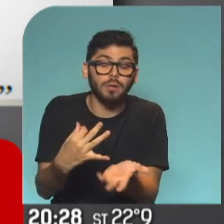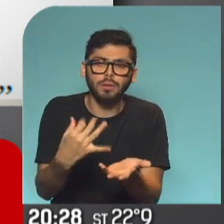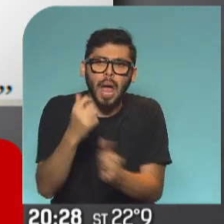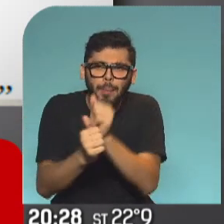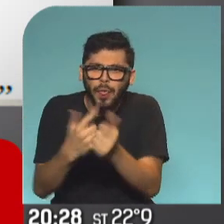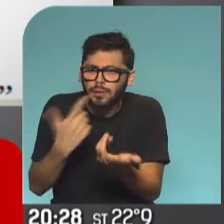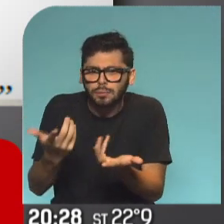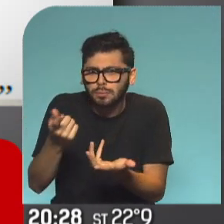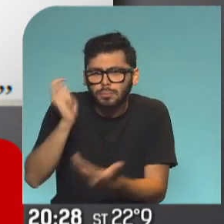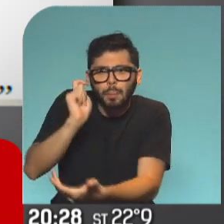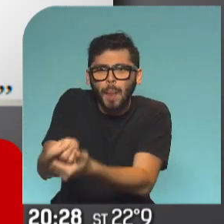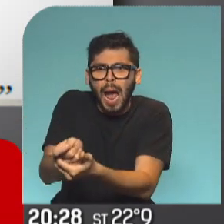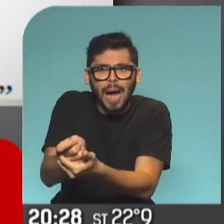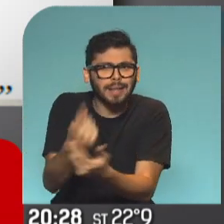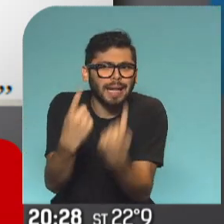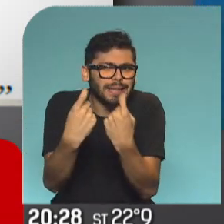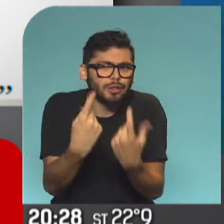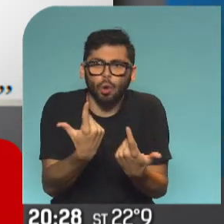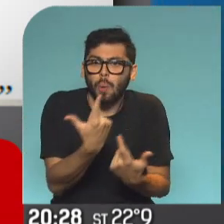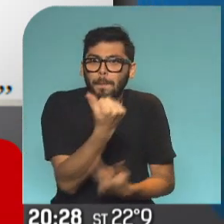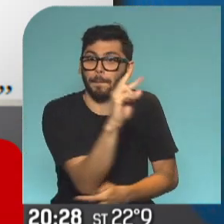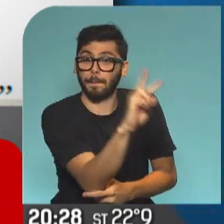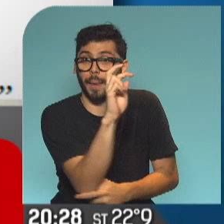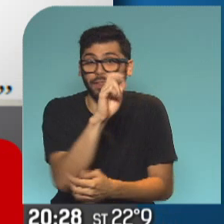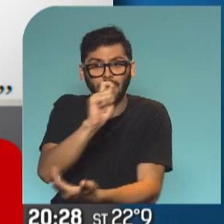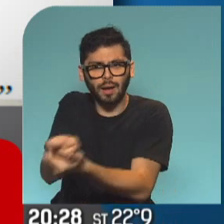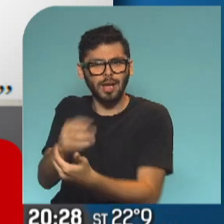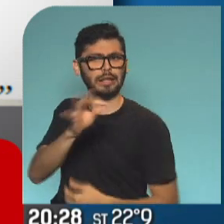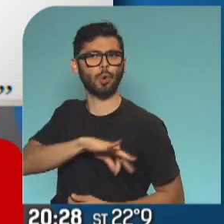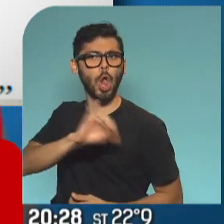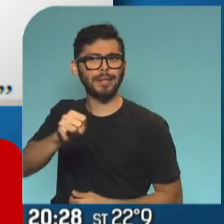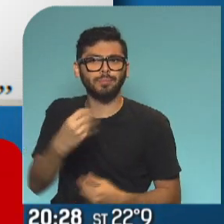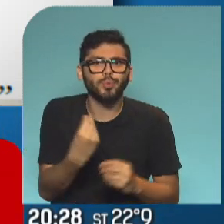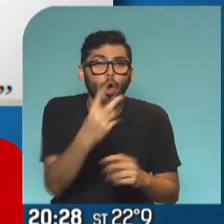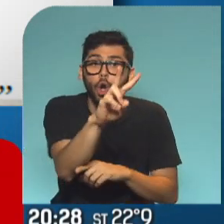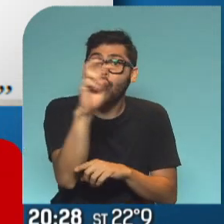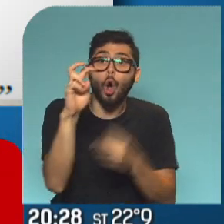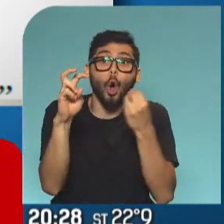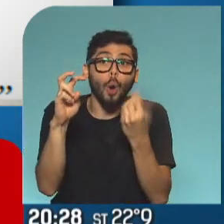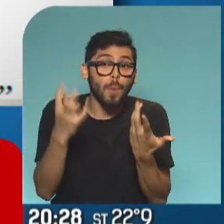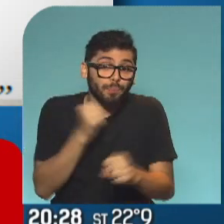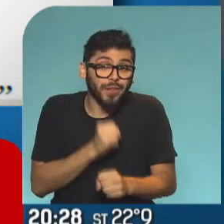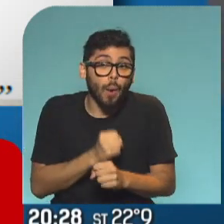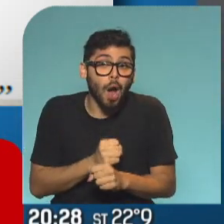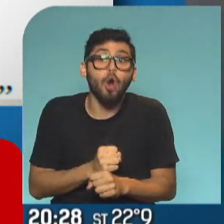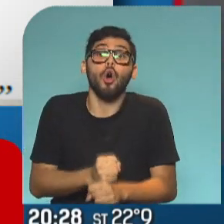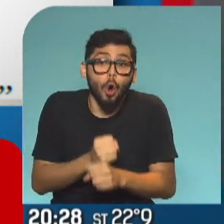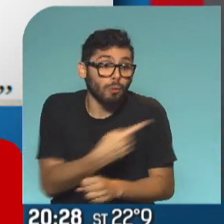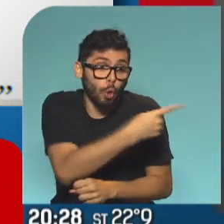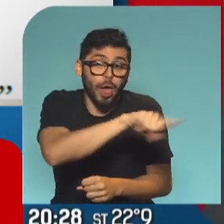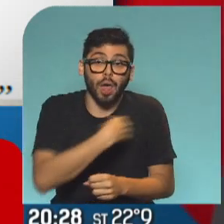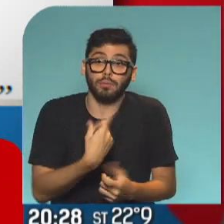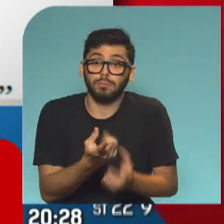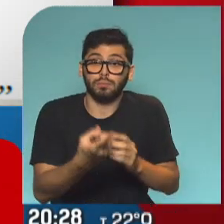bueno estuvo al contratarlo pero para pagarle necesito generar ganancias y esas ganancias se generan mediante un trabajo que ustedes me impidieron